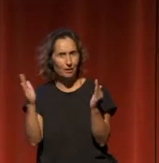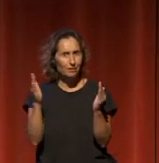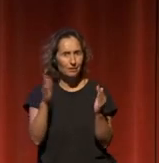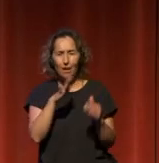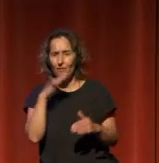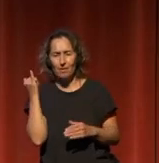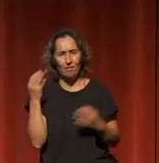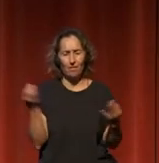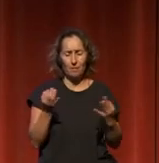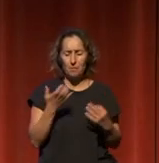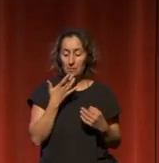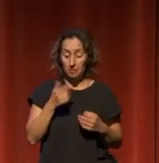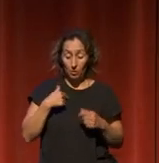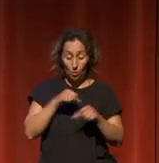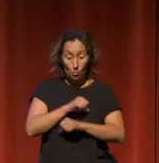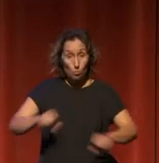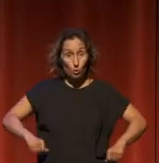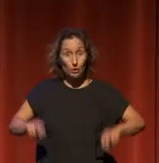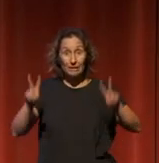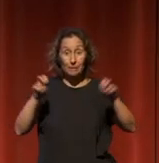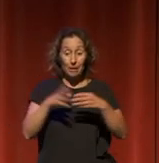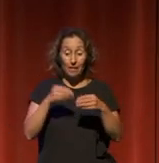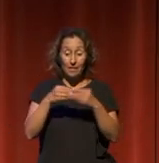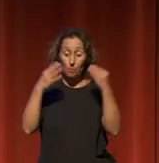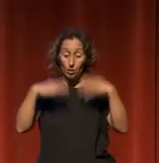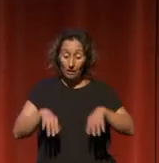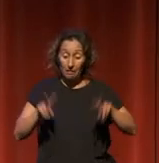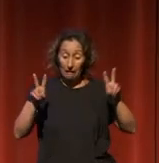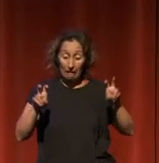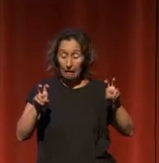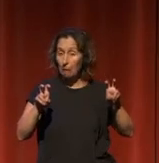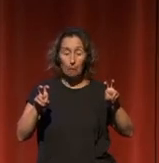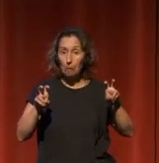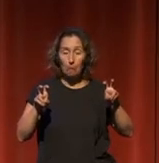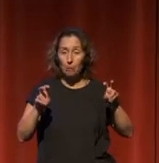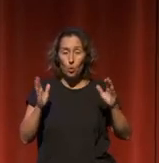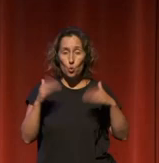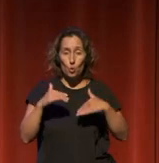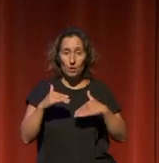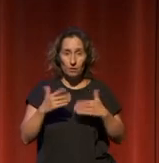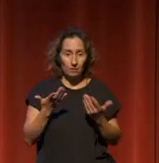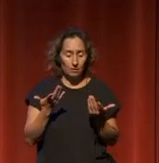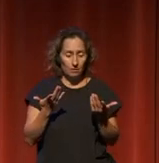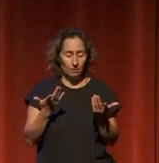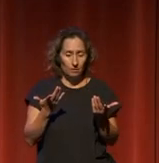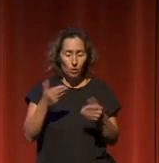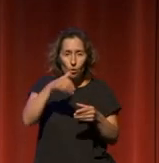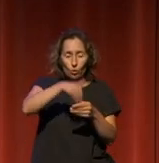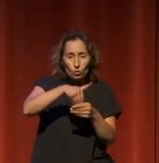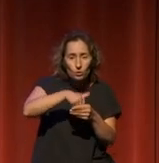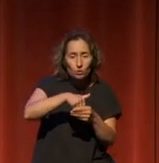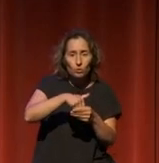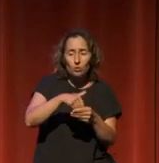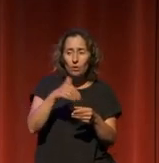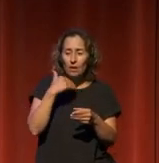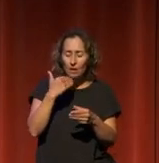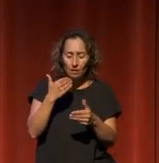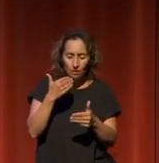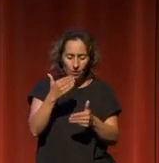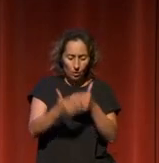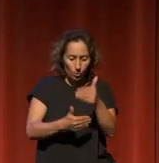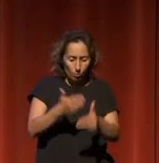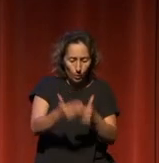tenemos ningún tema sobre democracia en las bibliotecas no tenemos ninguna Eh materia sobre los procesos